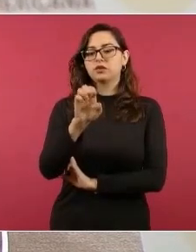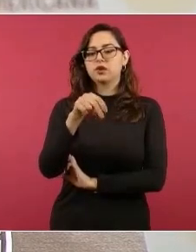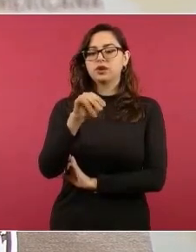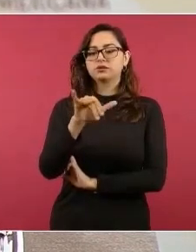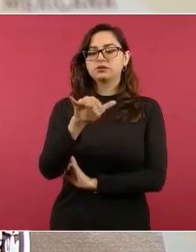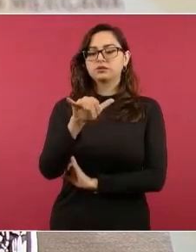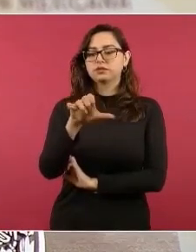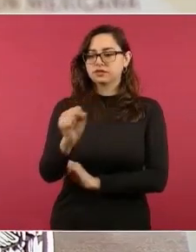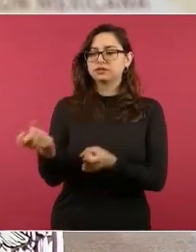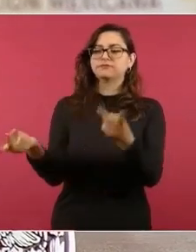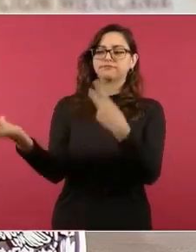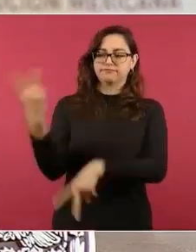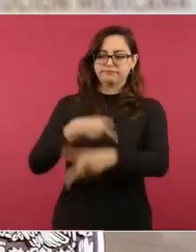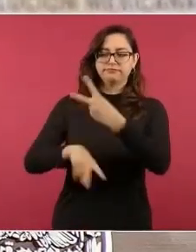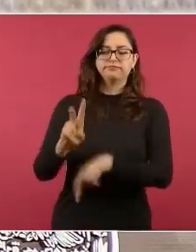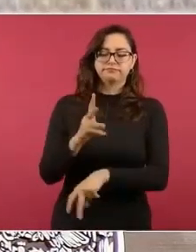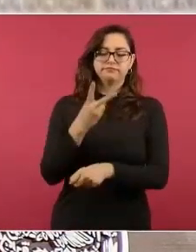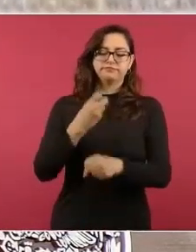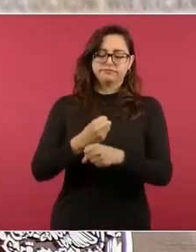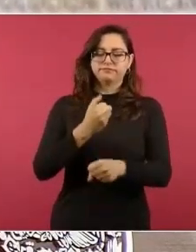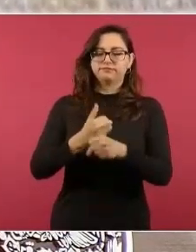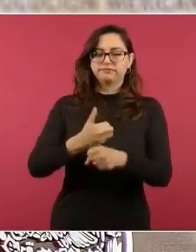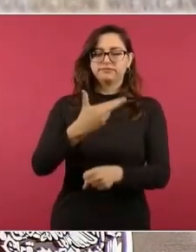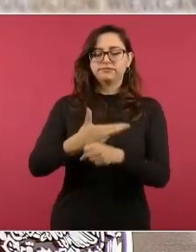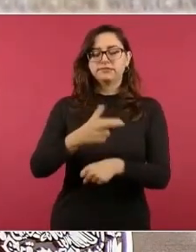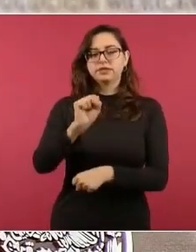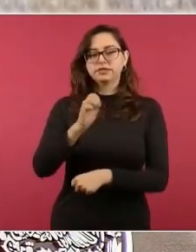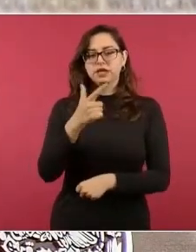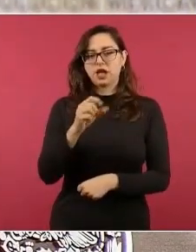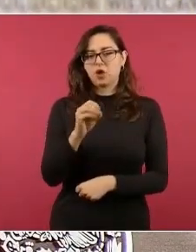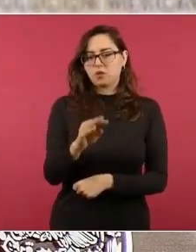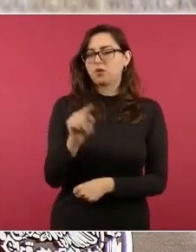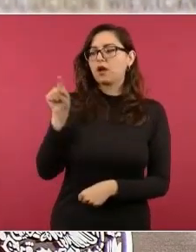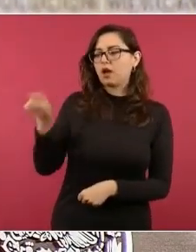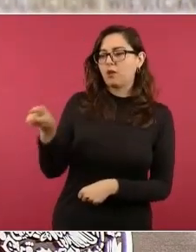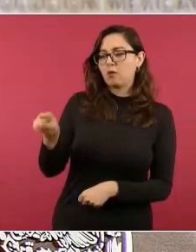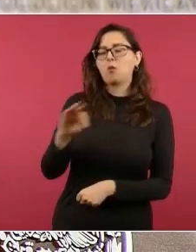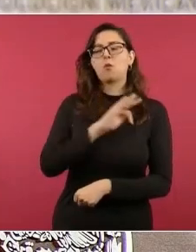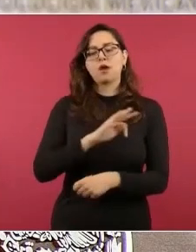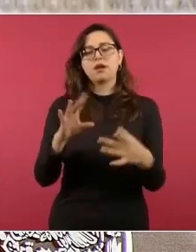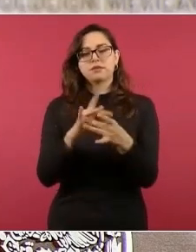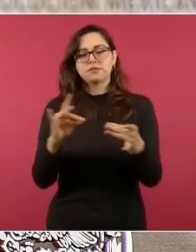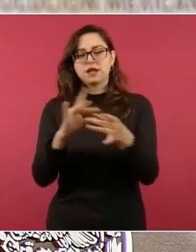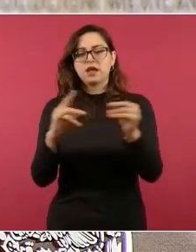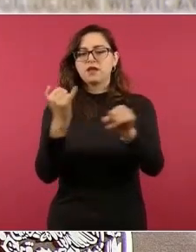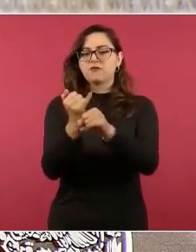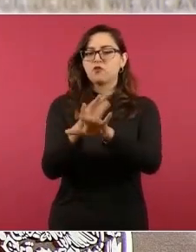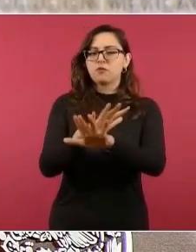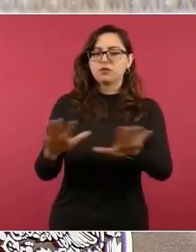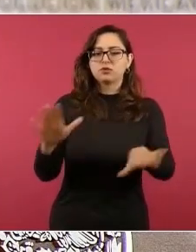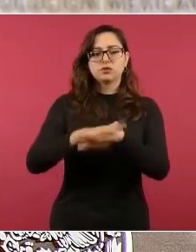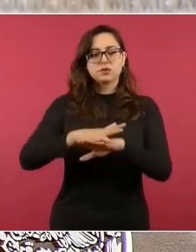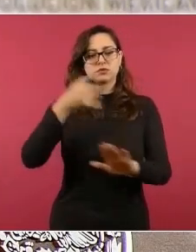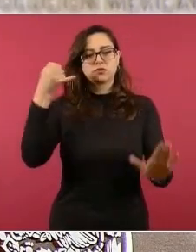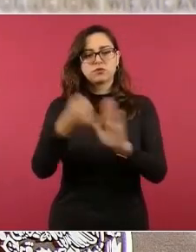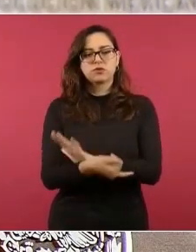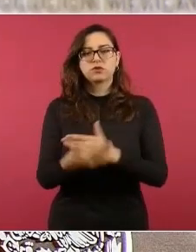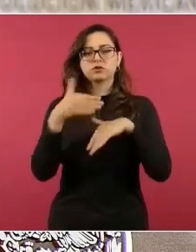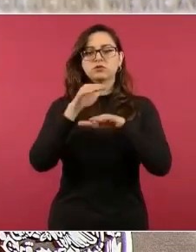subsecretario de Gobernación, y él va a informar sobre la atención a víctimas,